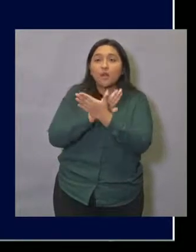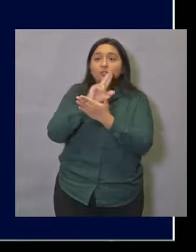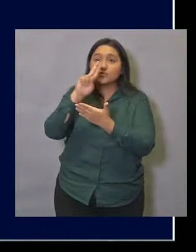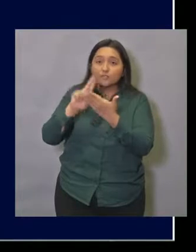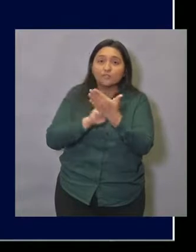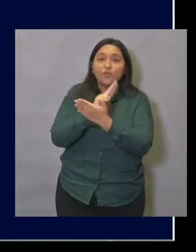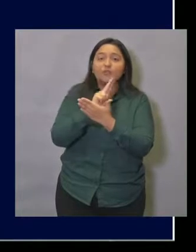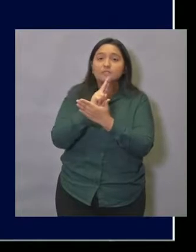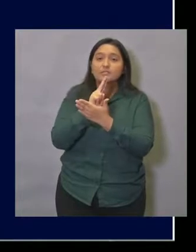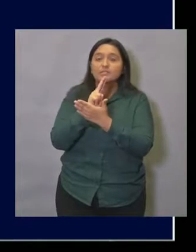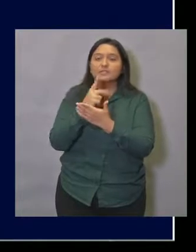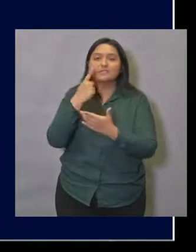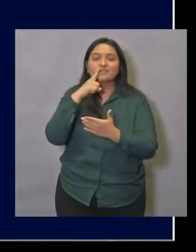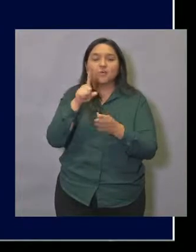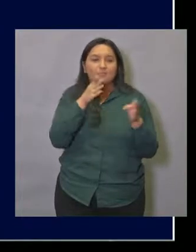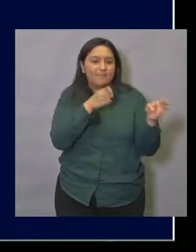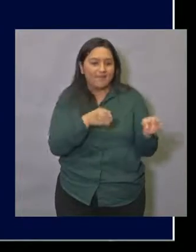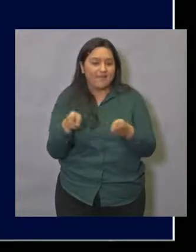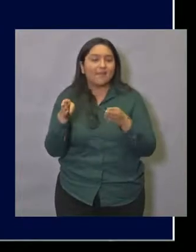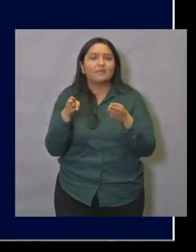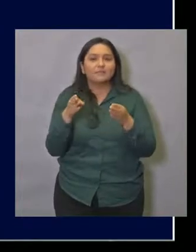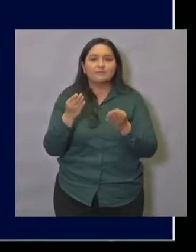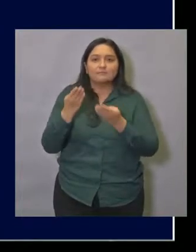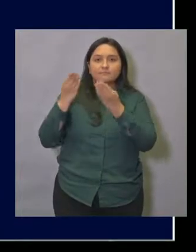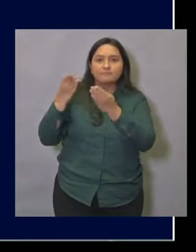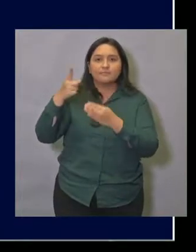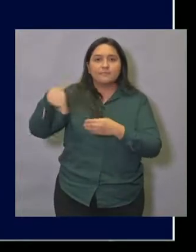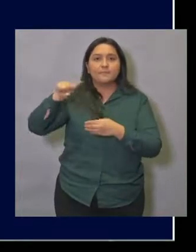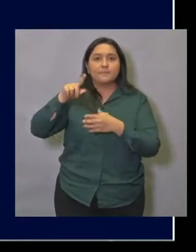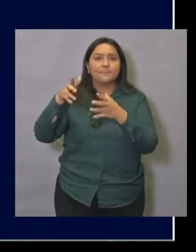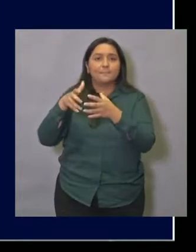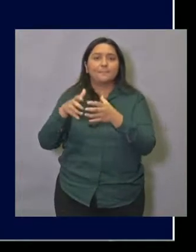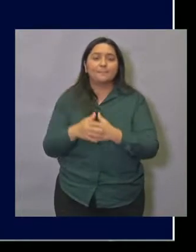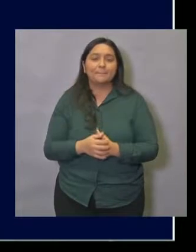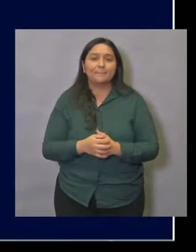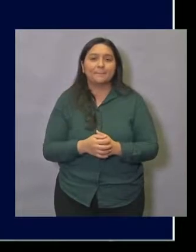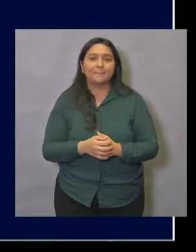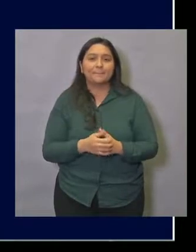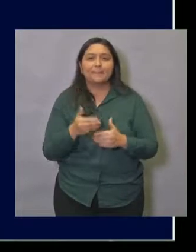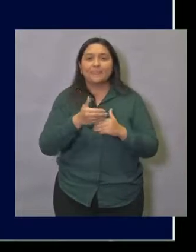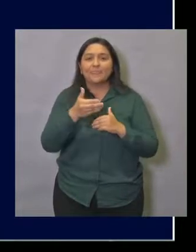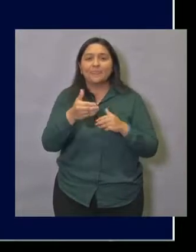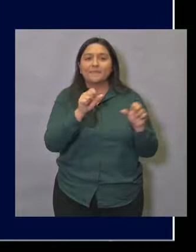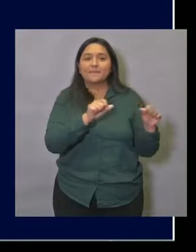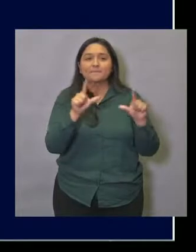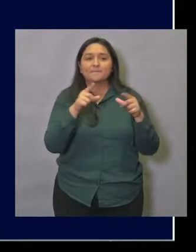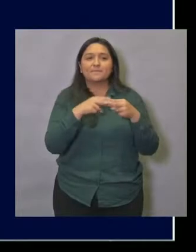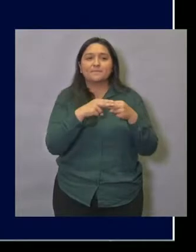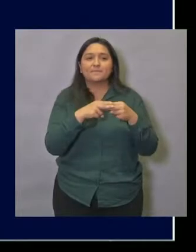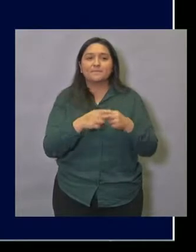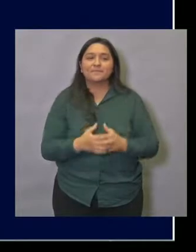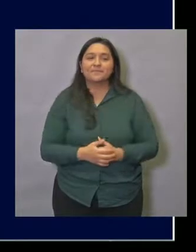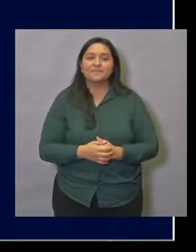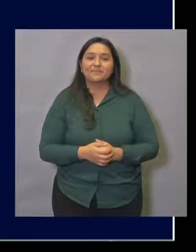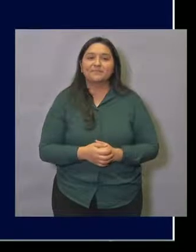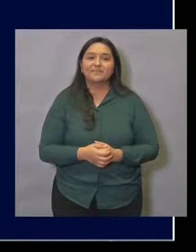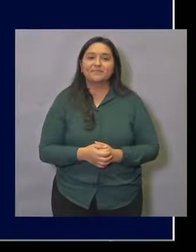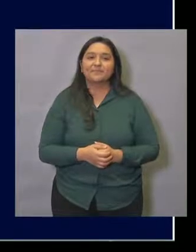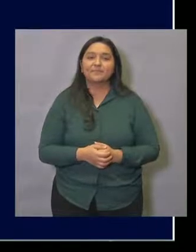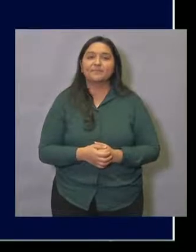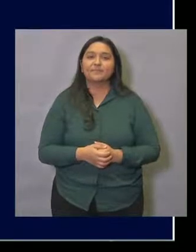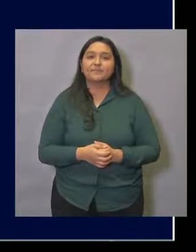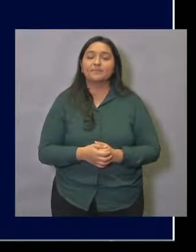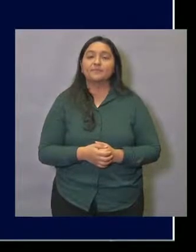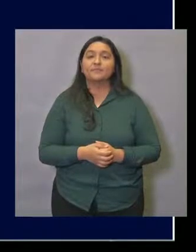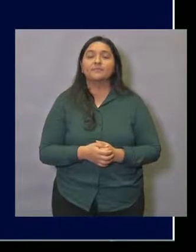guiar los planes finales para este grupo de educadores y personal. Next slide, please. Para el sector